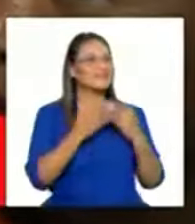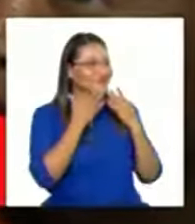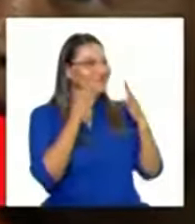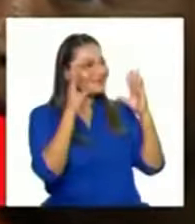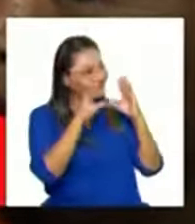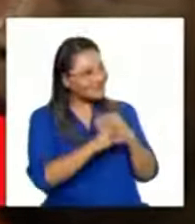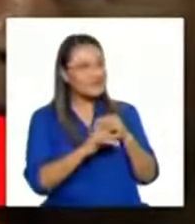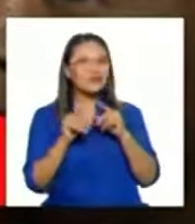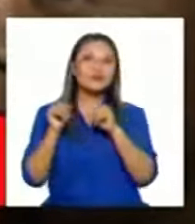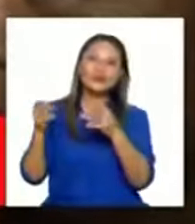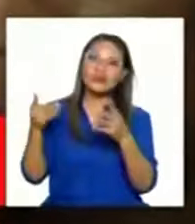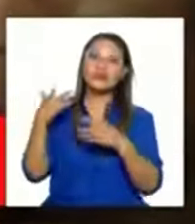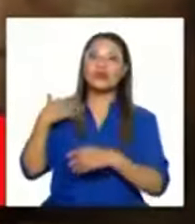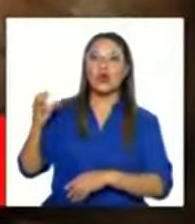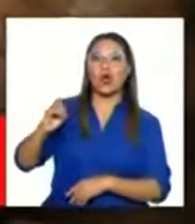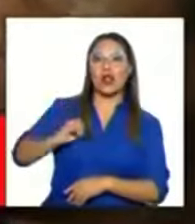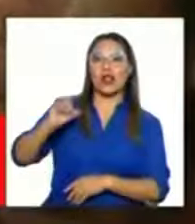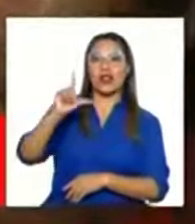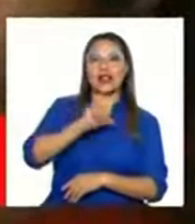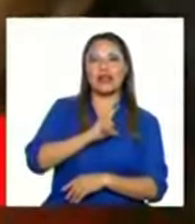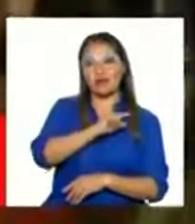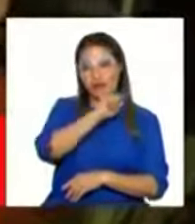¿De dónde viene? Desde Los Olivos.